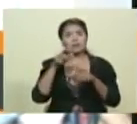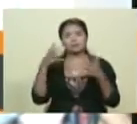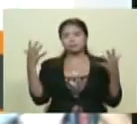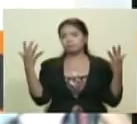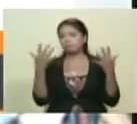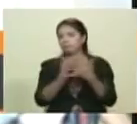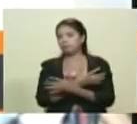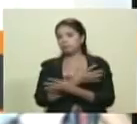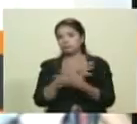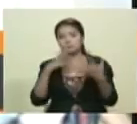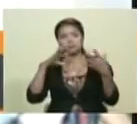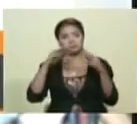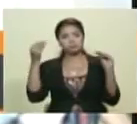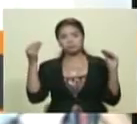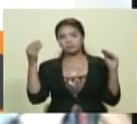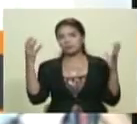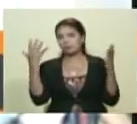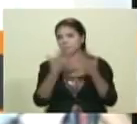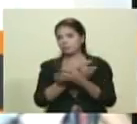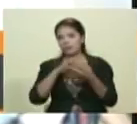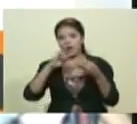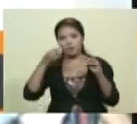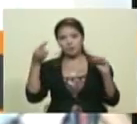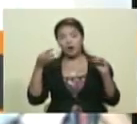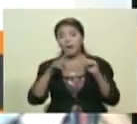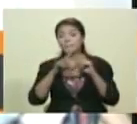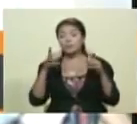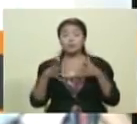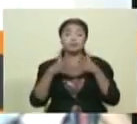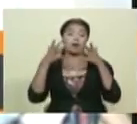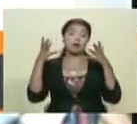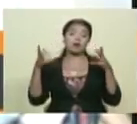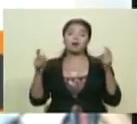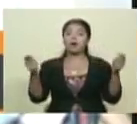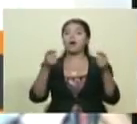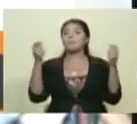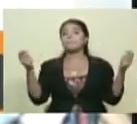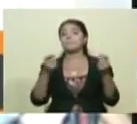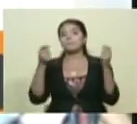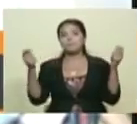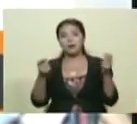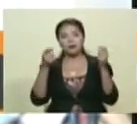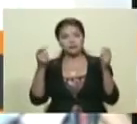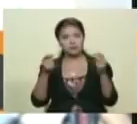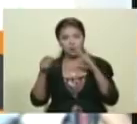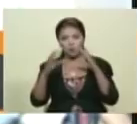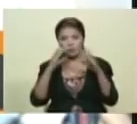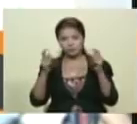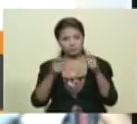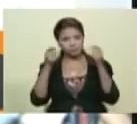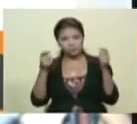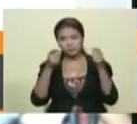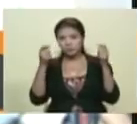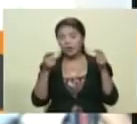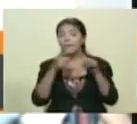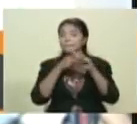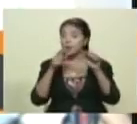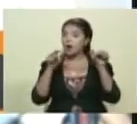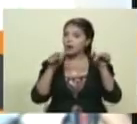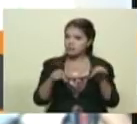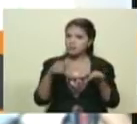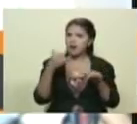confundida y desorientada por esta gigantesca campaña mediática, aquí hay sectores